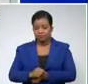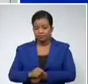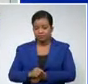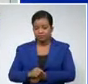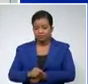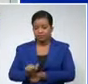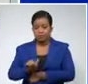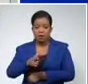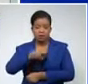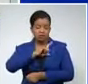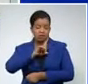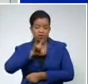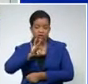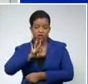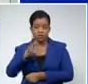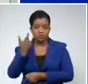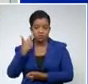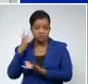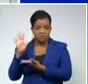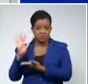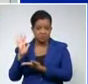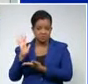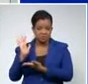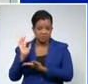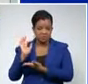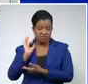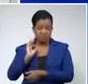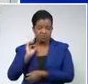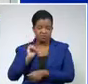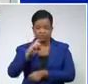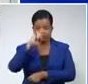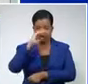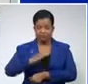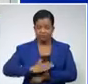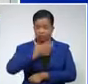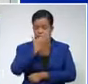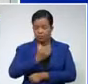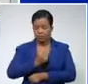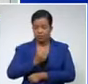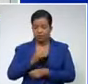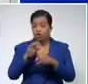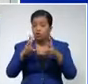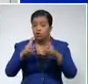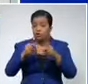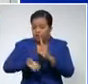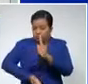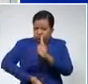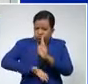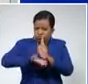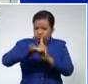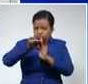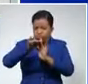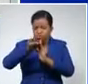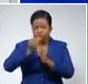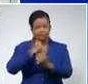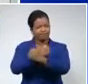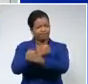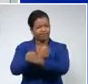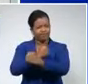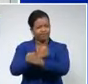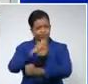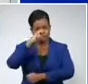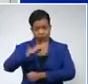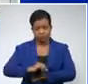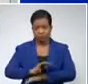está, ahí lo tienen en pantalla, y que realmente son cifras muy elevadas y con mucho riesgo. Nada,